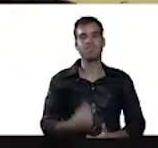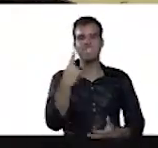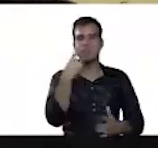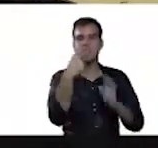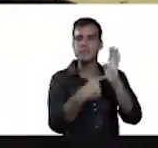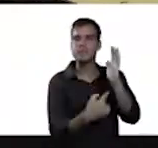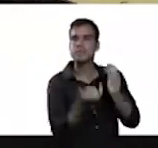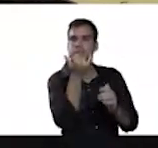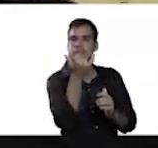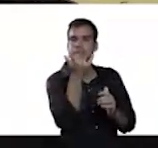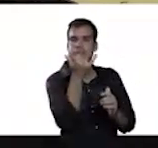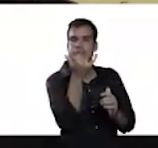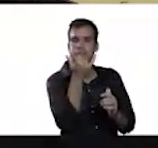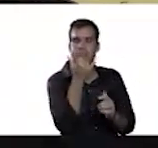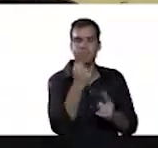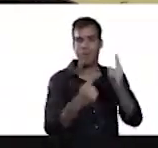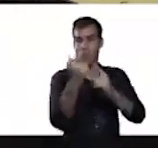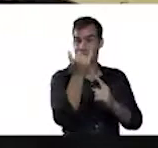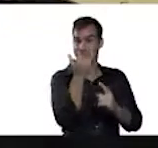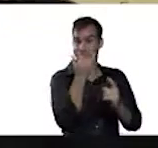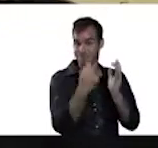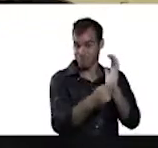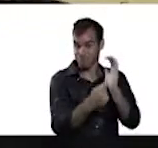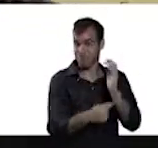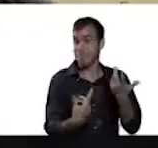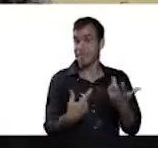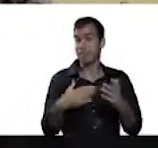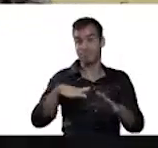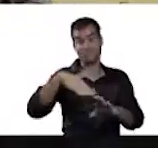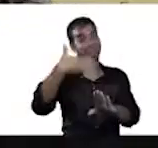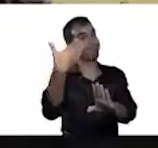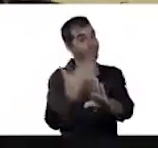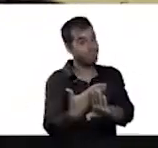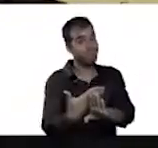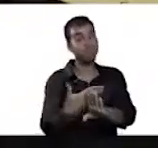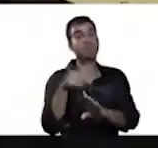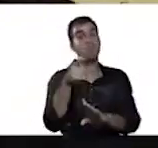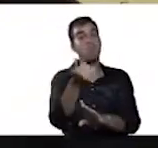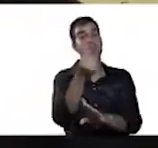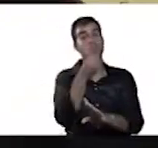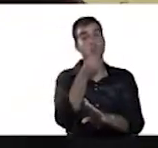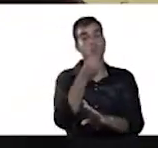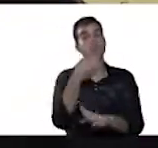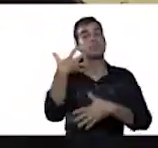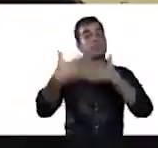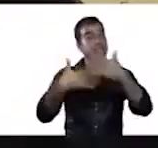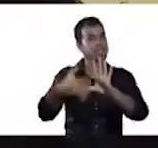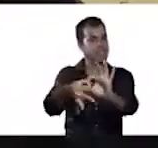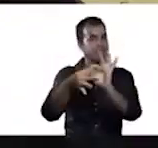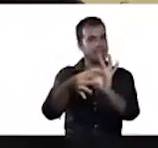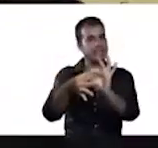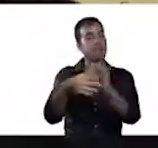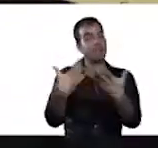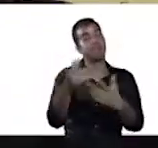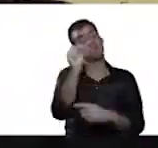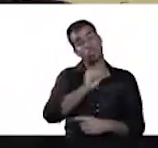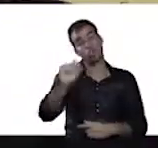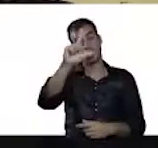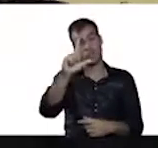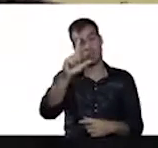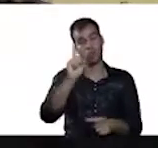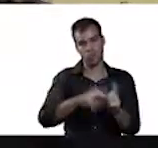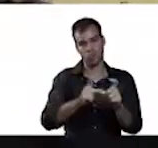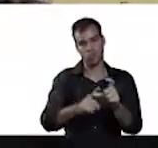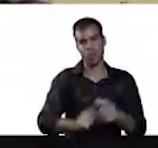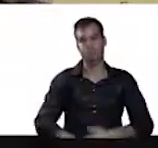como las contradicciones que desembocan en errores que posteriormente van a tener consecuencias muy negativas para